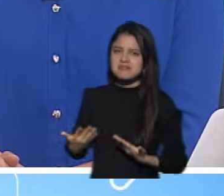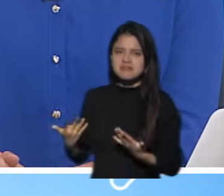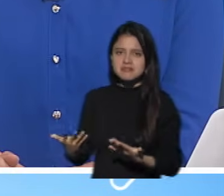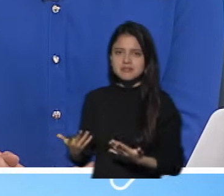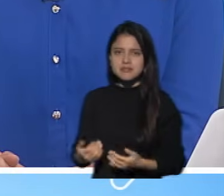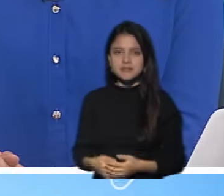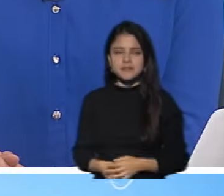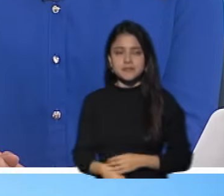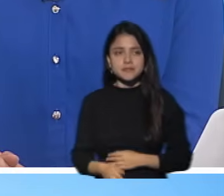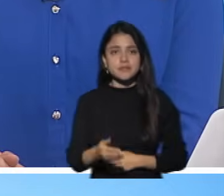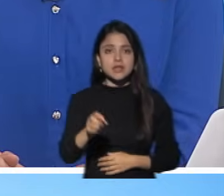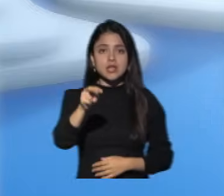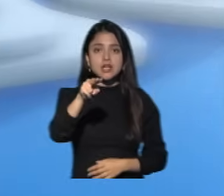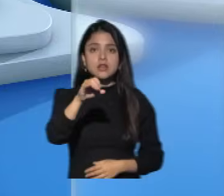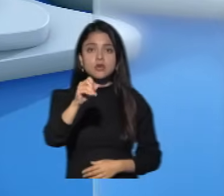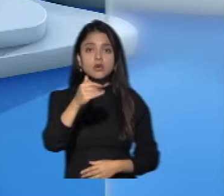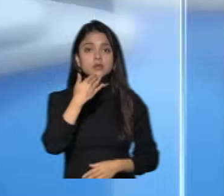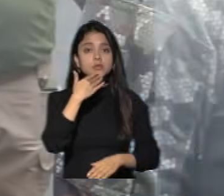tardes.